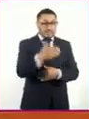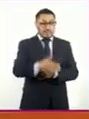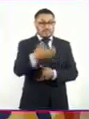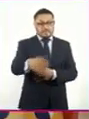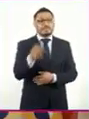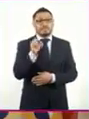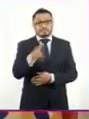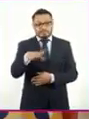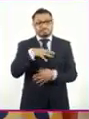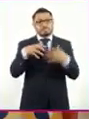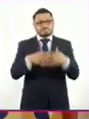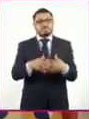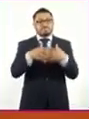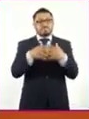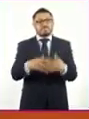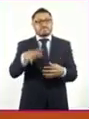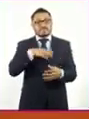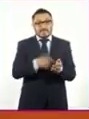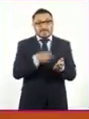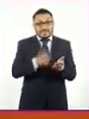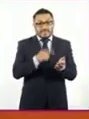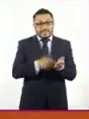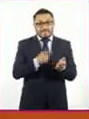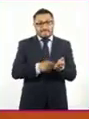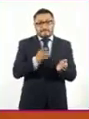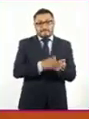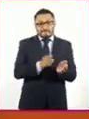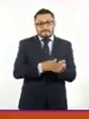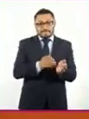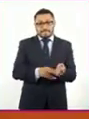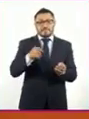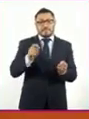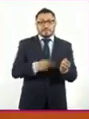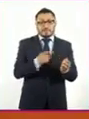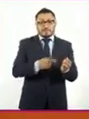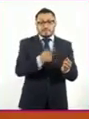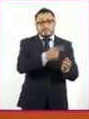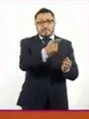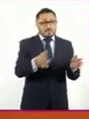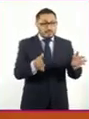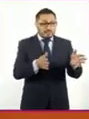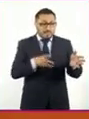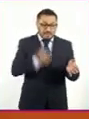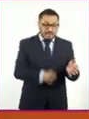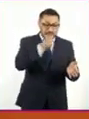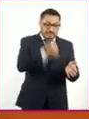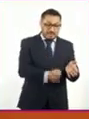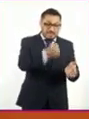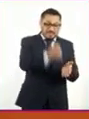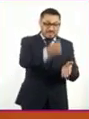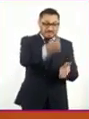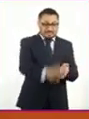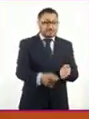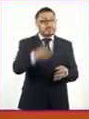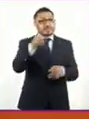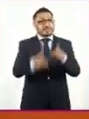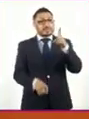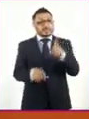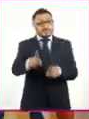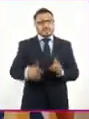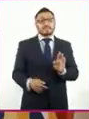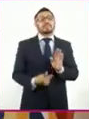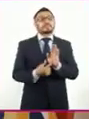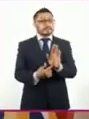máquinas que cuentan las hojas de papel, cosen, engrapan y perforan, según sea la presentación del producto.